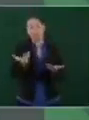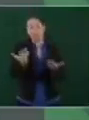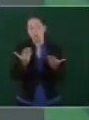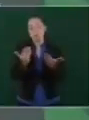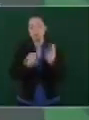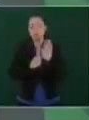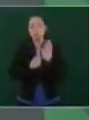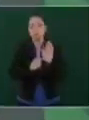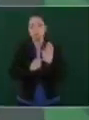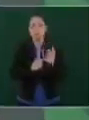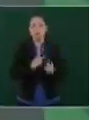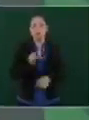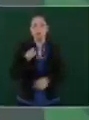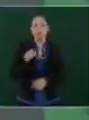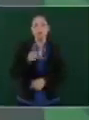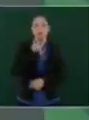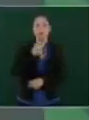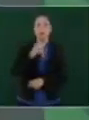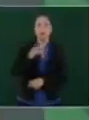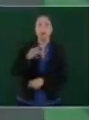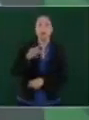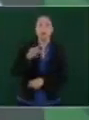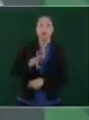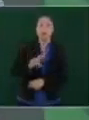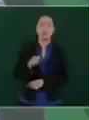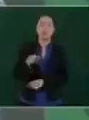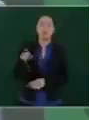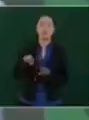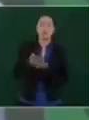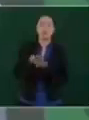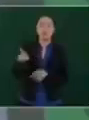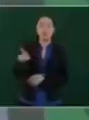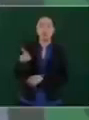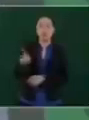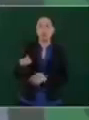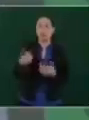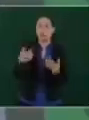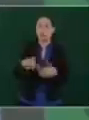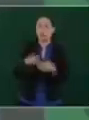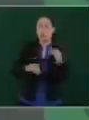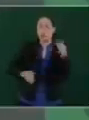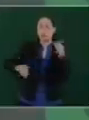ni Pinochet, el temible Pinochet,